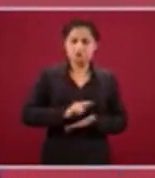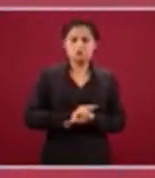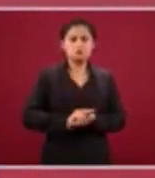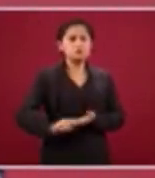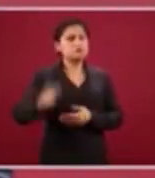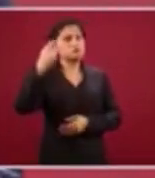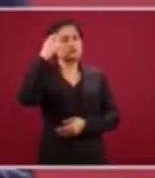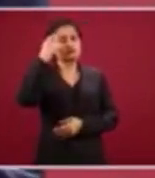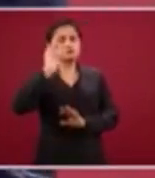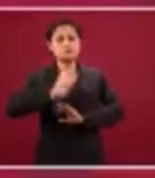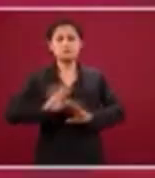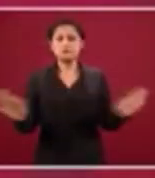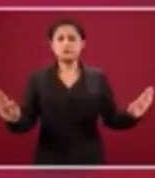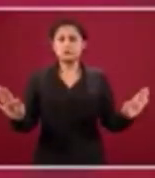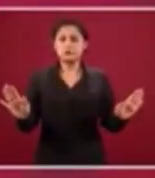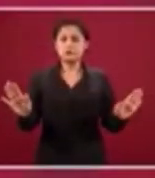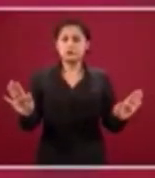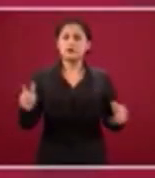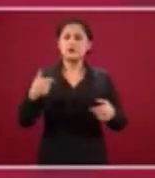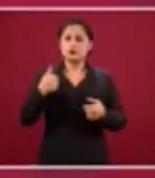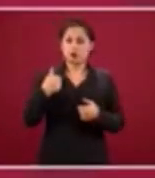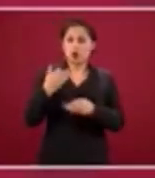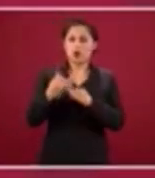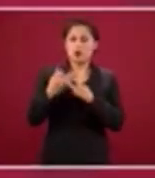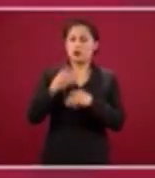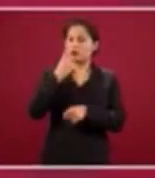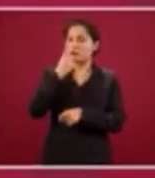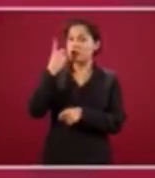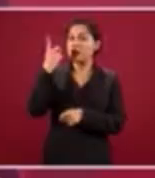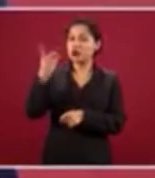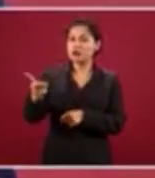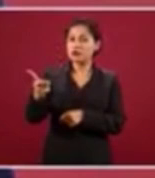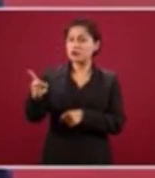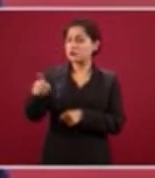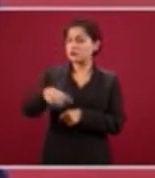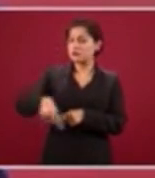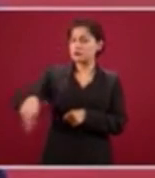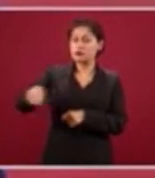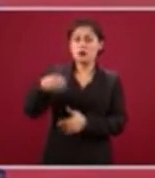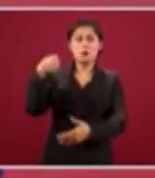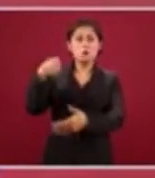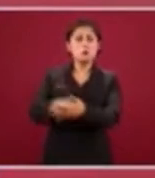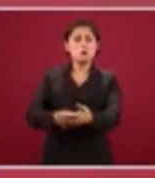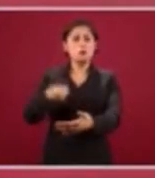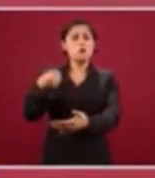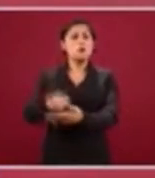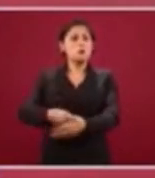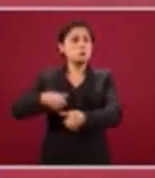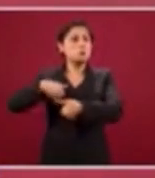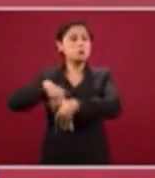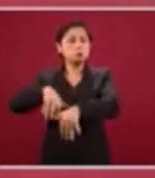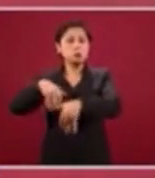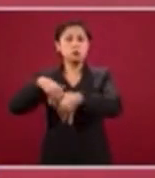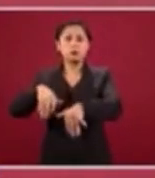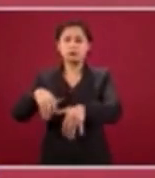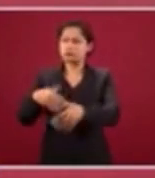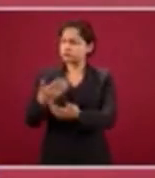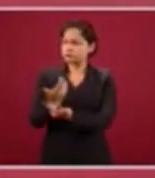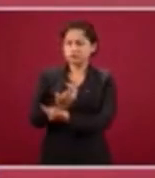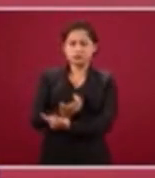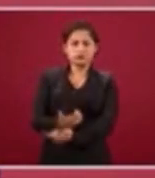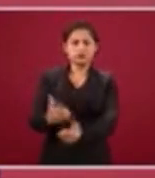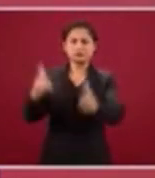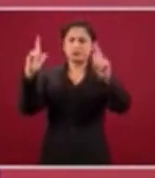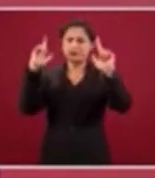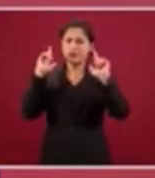decirles que tienen todo el derecho de manifestarse. Nosotros venimos de la